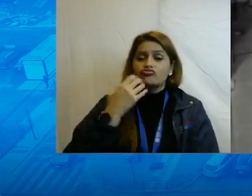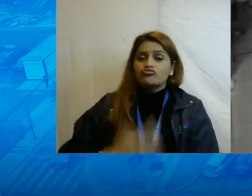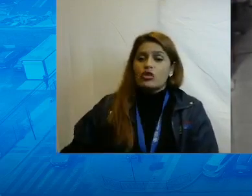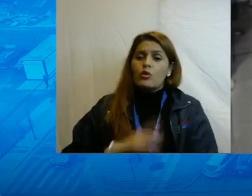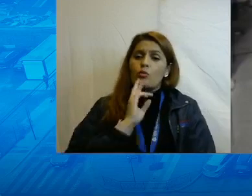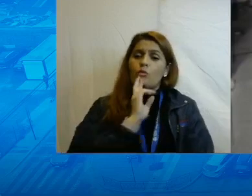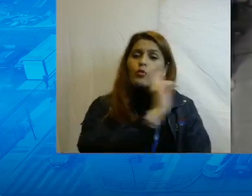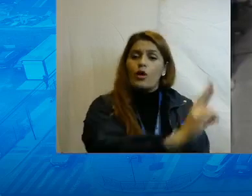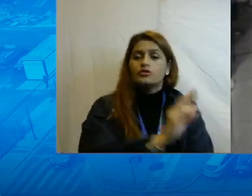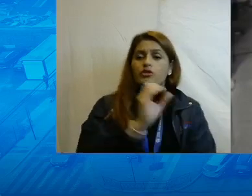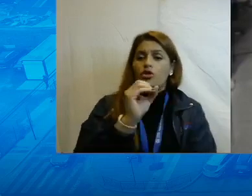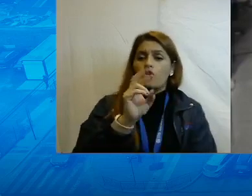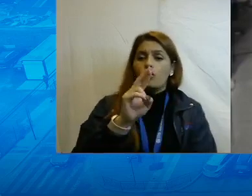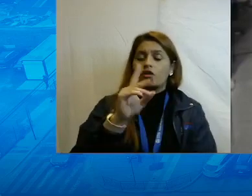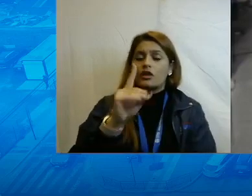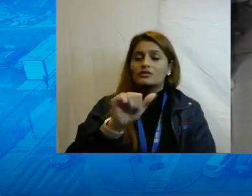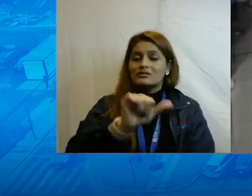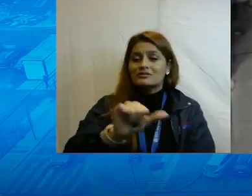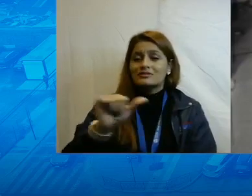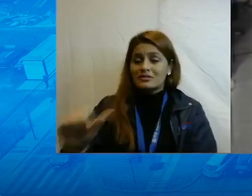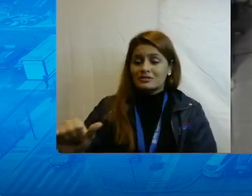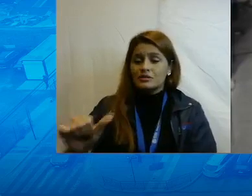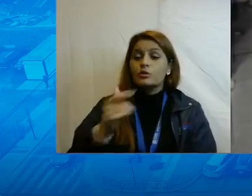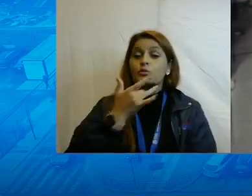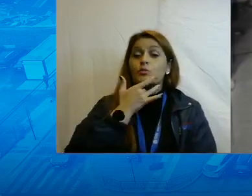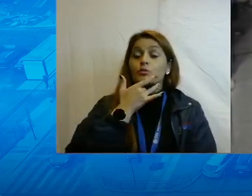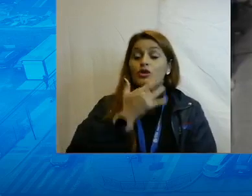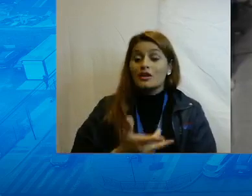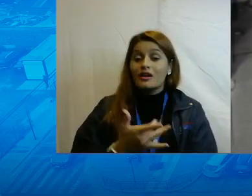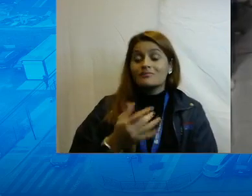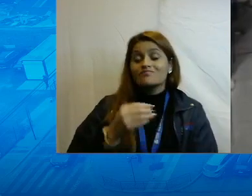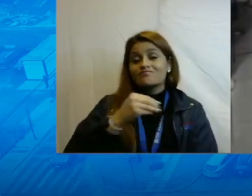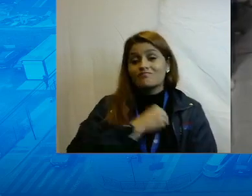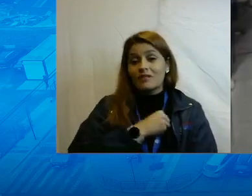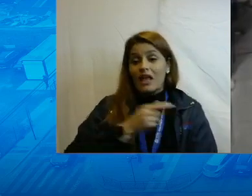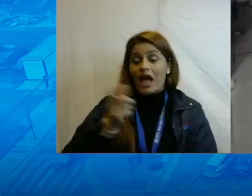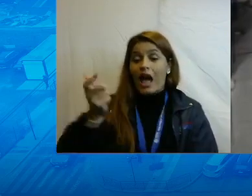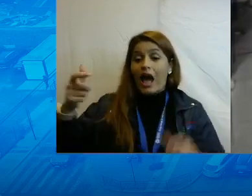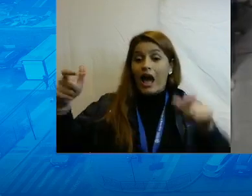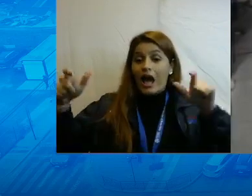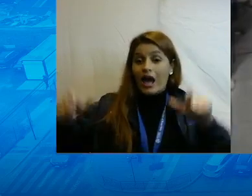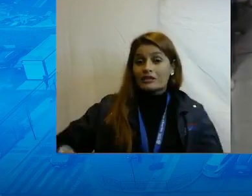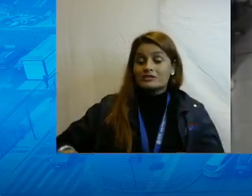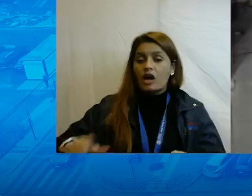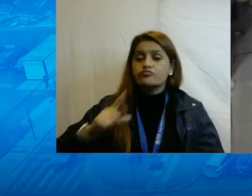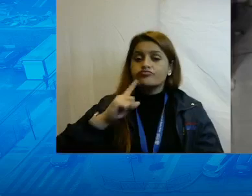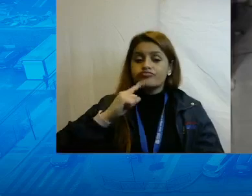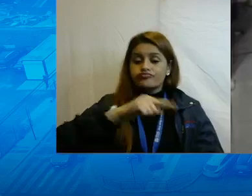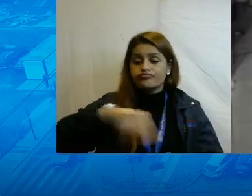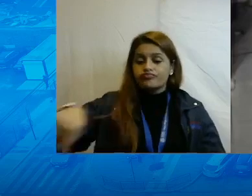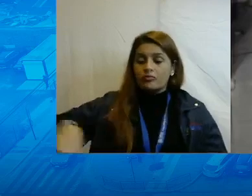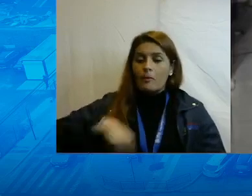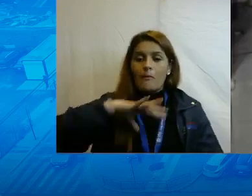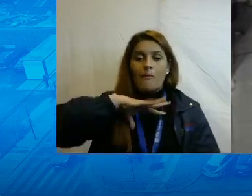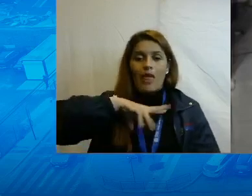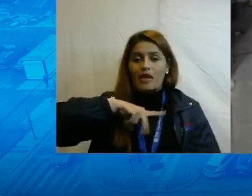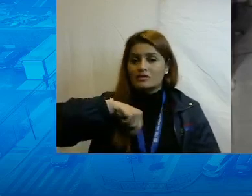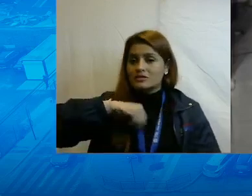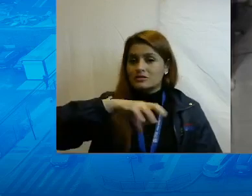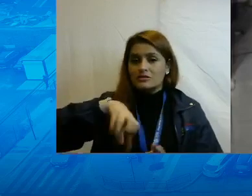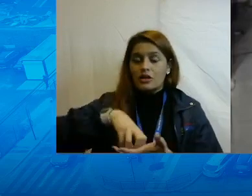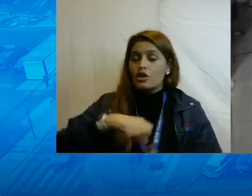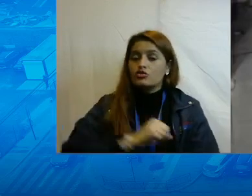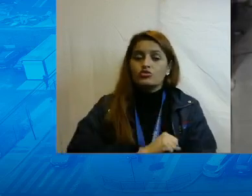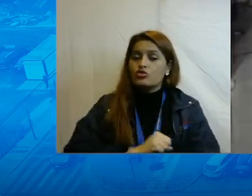por ordinario 66, porque lamentablemente esta cancha está emplazada en un área verde, por lo tanto no puede